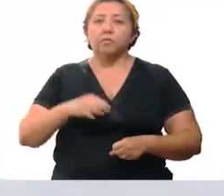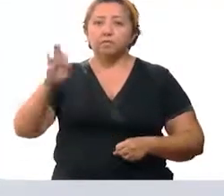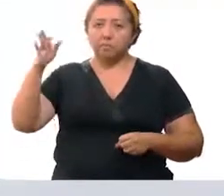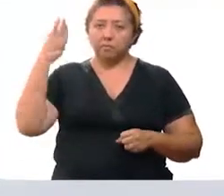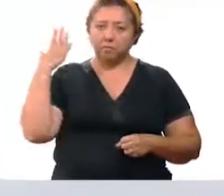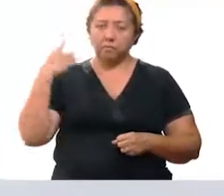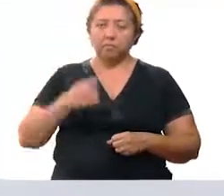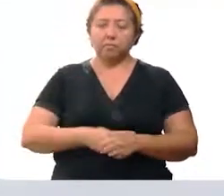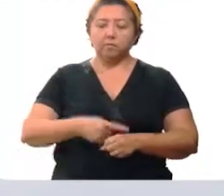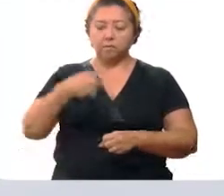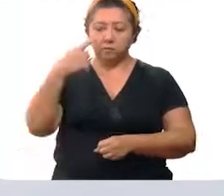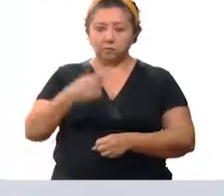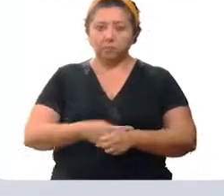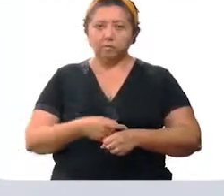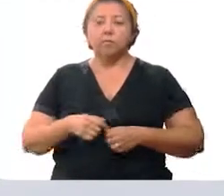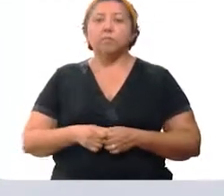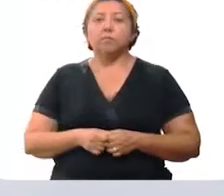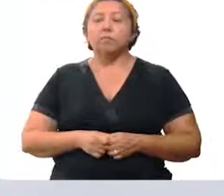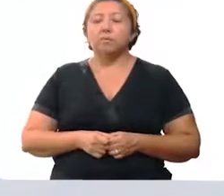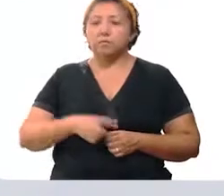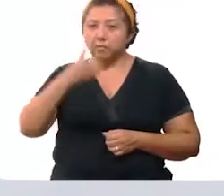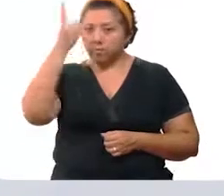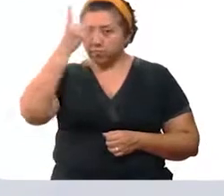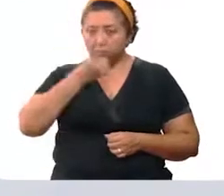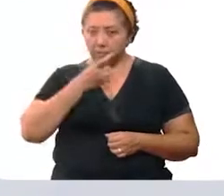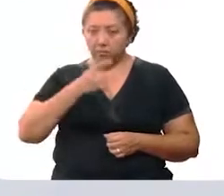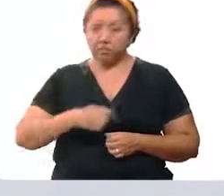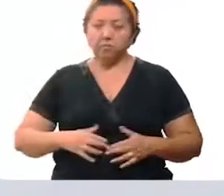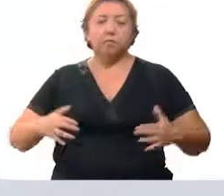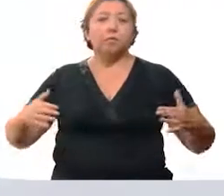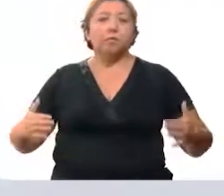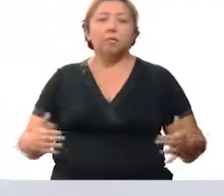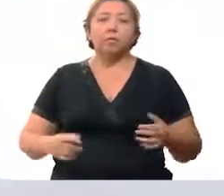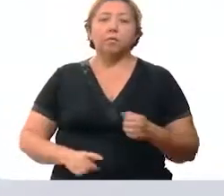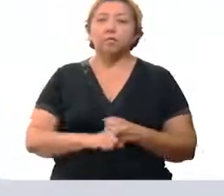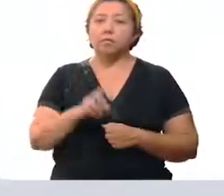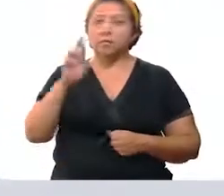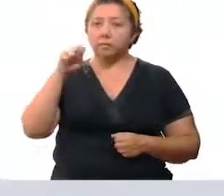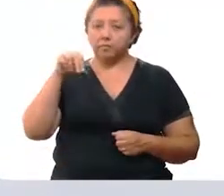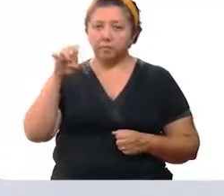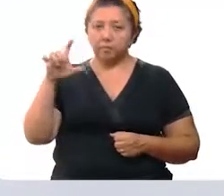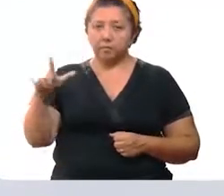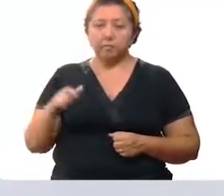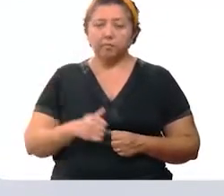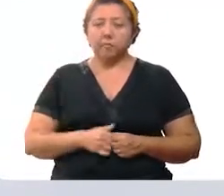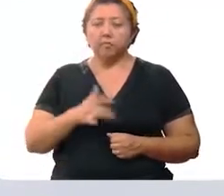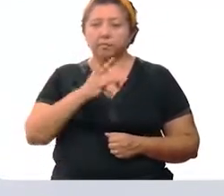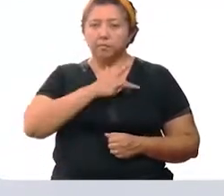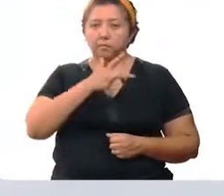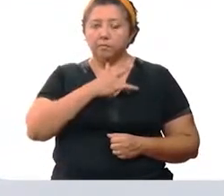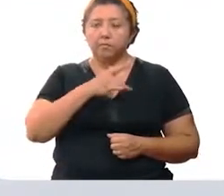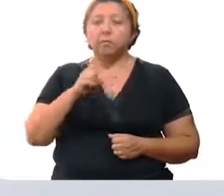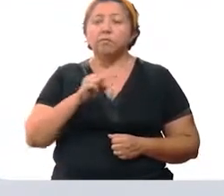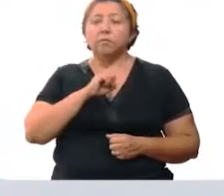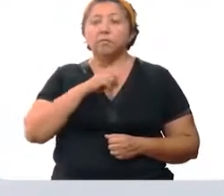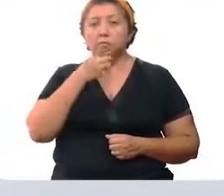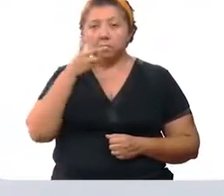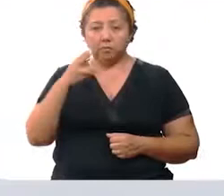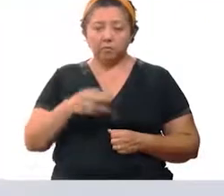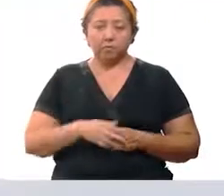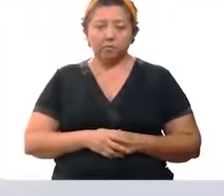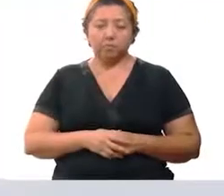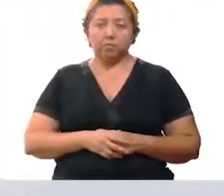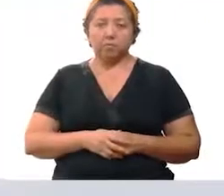principales enfermedades fueron hipertensión arterial sistémica, diabetes mellitus, obesidad, insuficiencia renal crónica, cardiopatía e